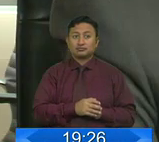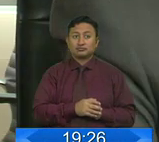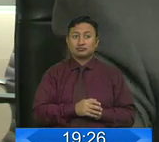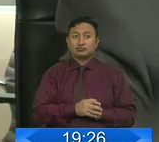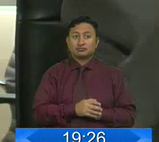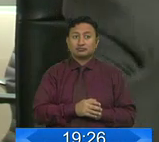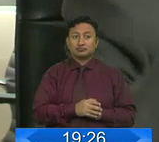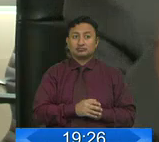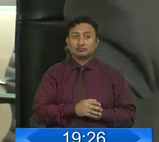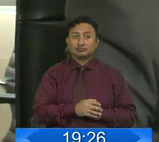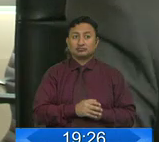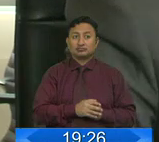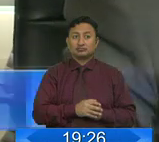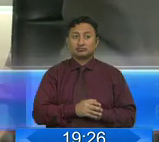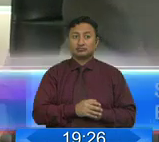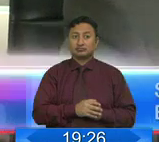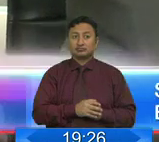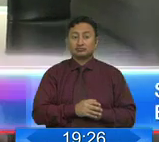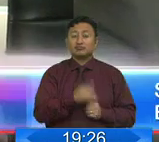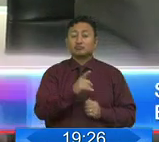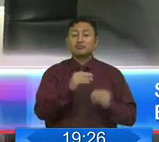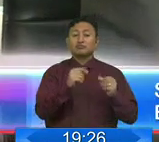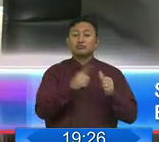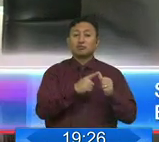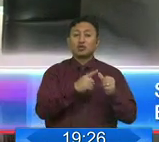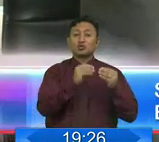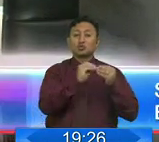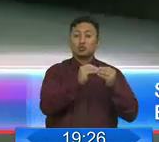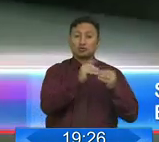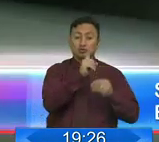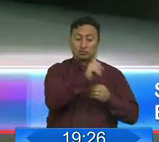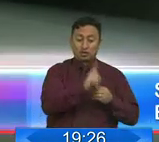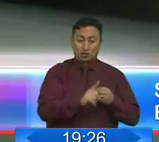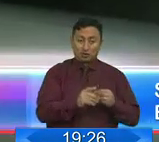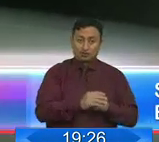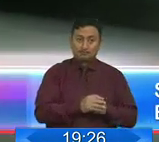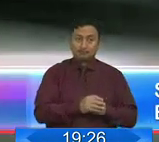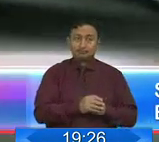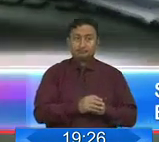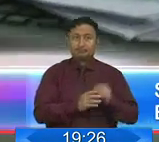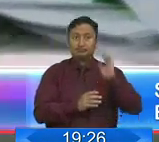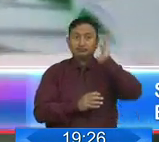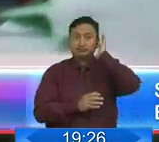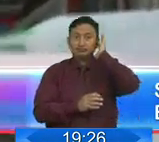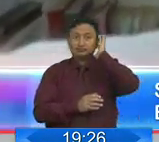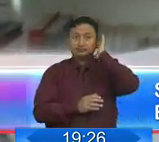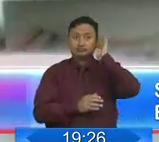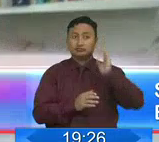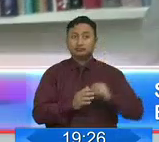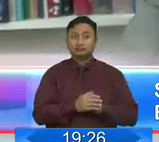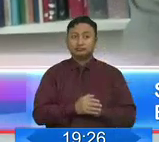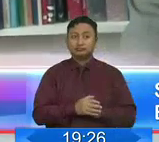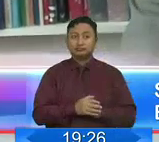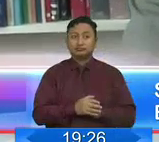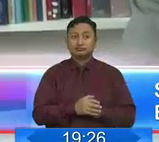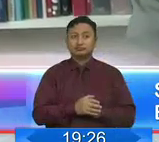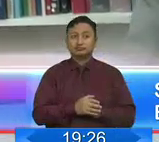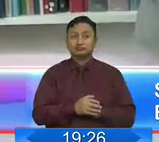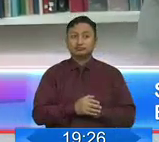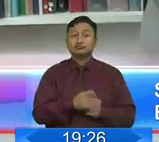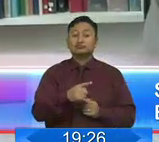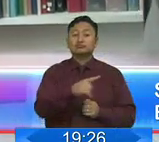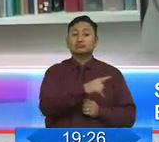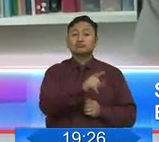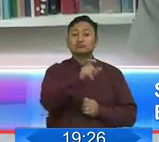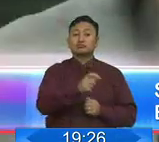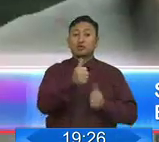una numeración de los mismos y luego una asignación a los méritos. Pero este y otros puntos inquietan a Richard González, uno de los